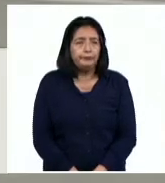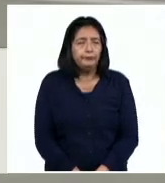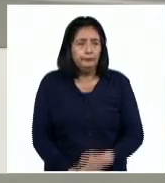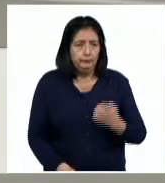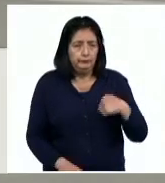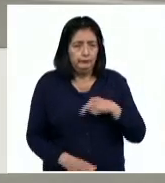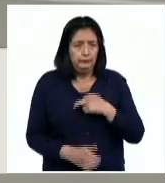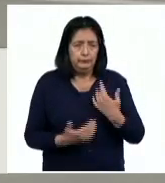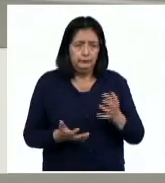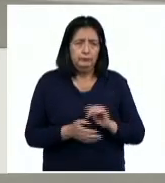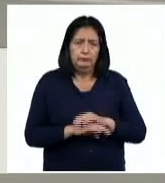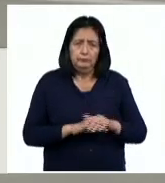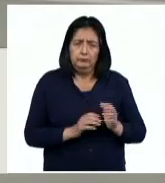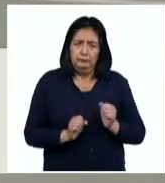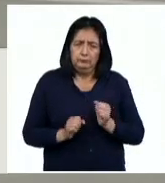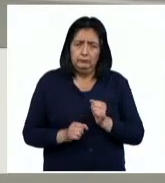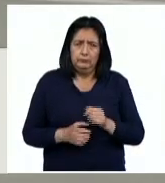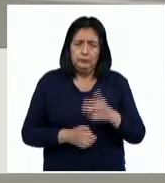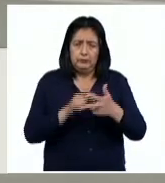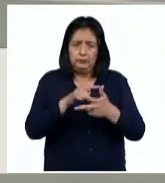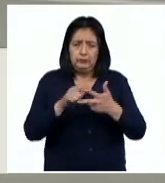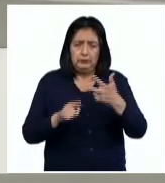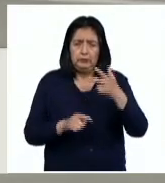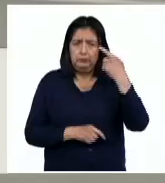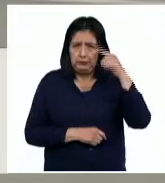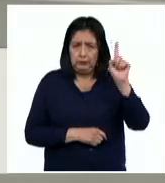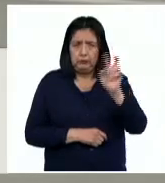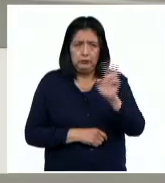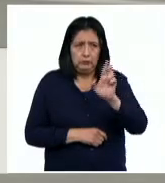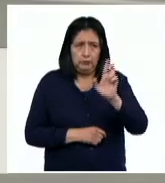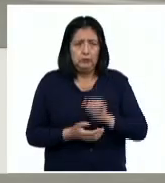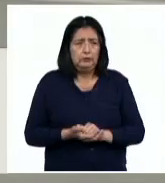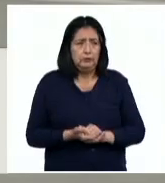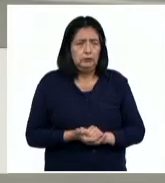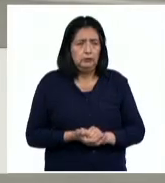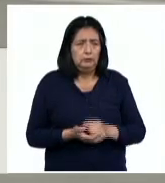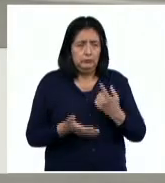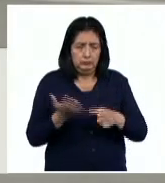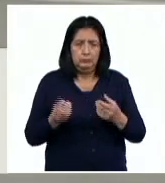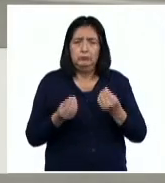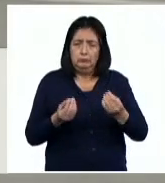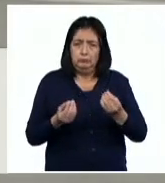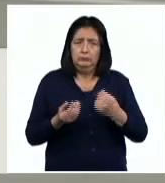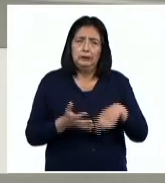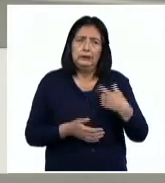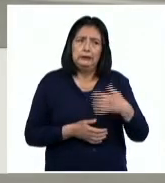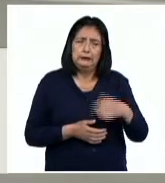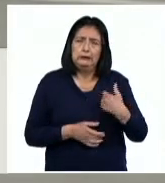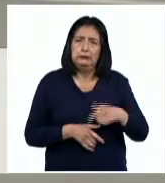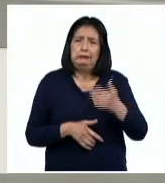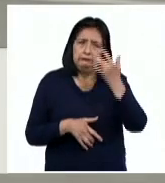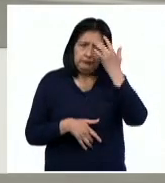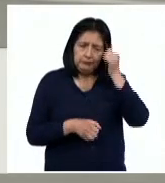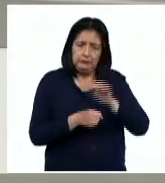Hemos destinado otros 3 millones de dólares para enfrentar los efectos de